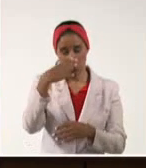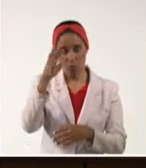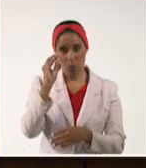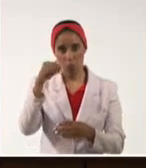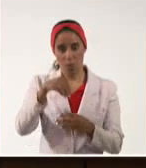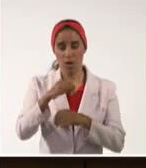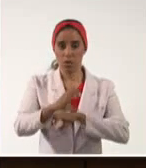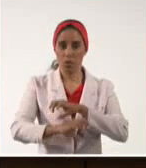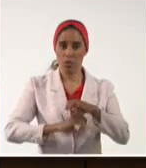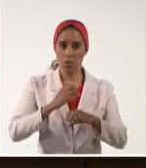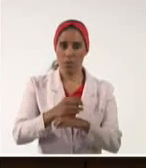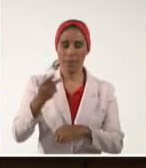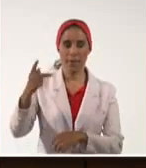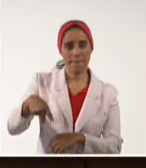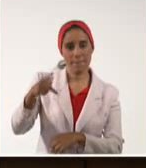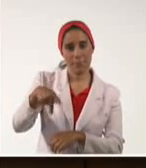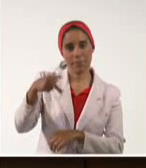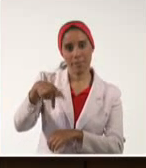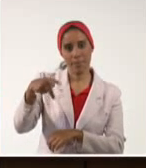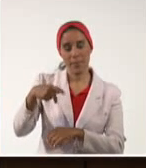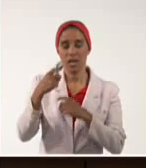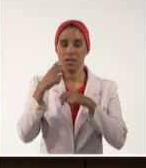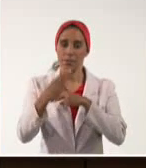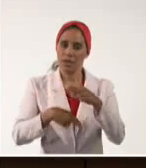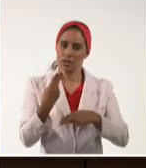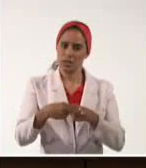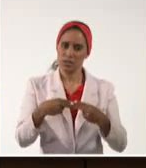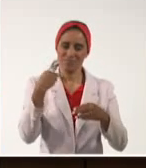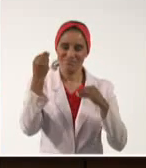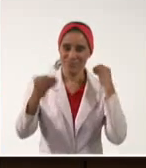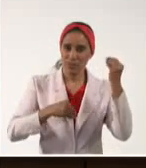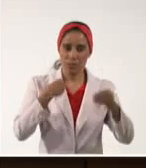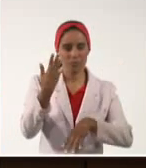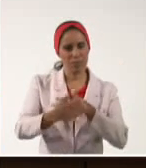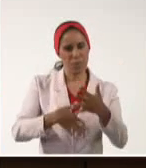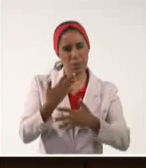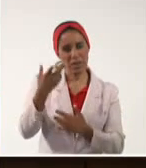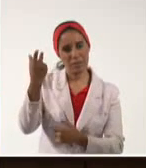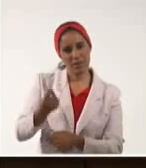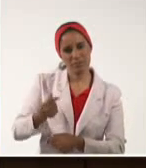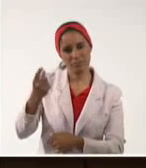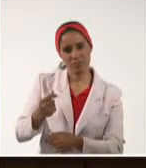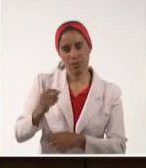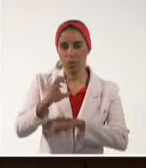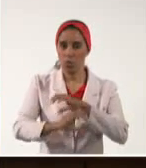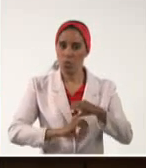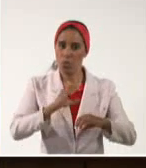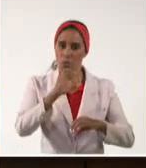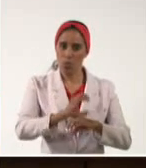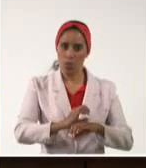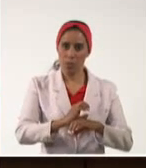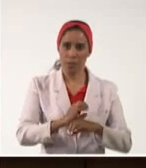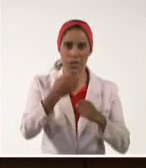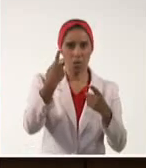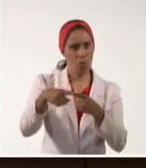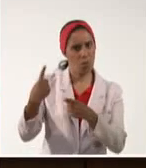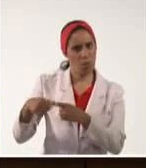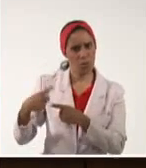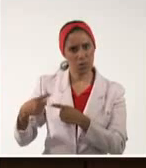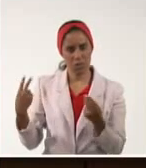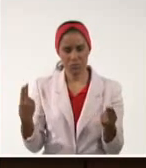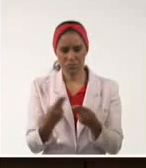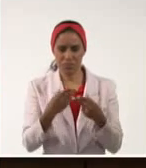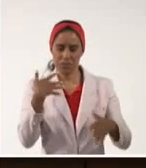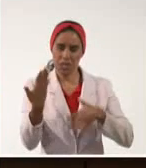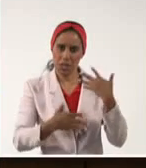en París para analizar los problemas monetarios financieros, a la cumbre de los BRICS y a diversas citas celebradas